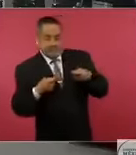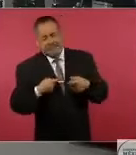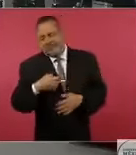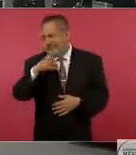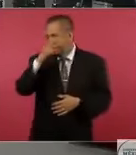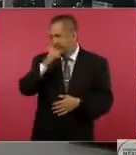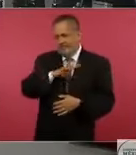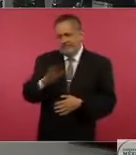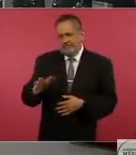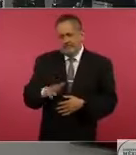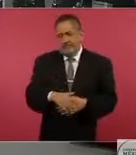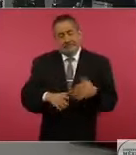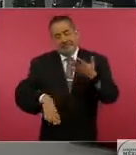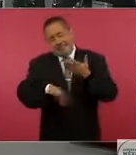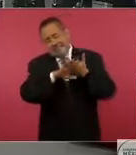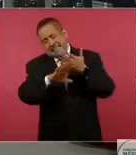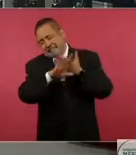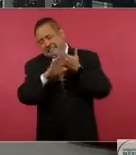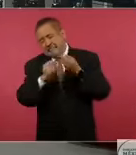la lanzada